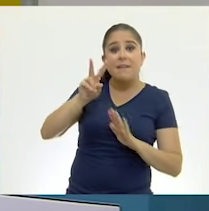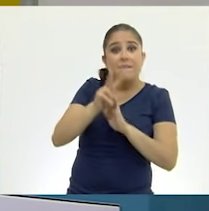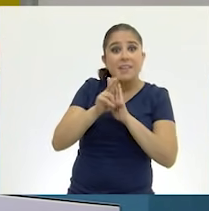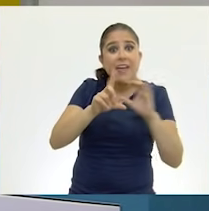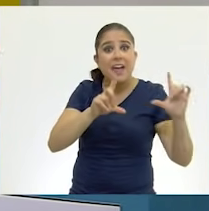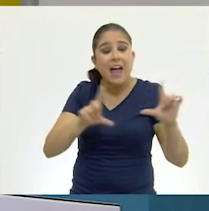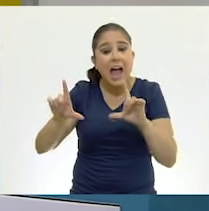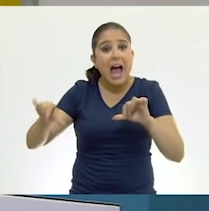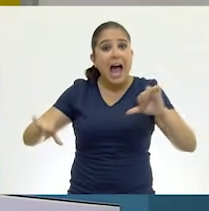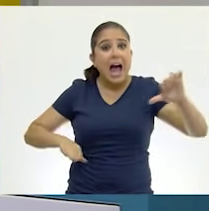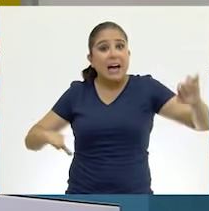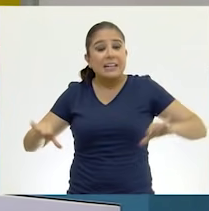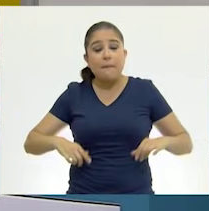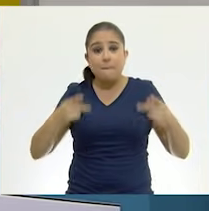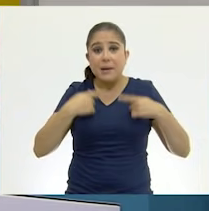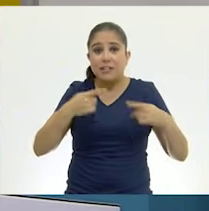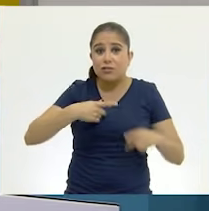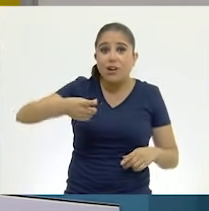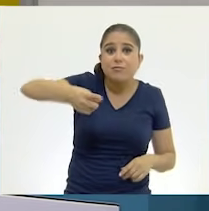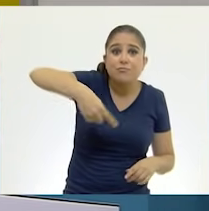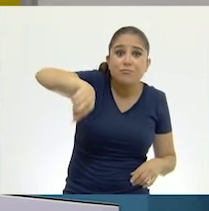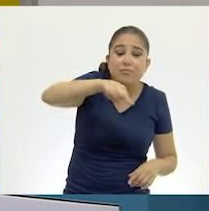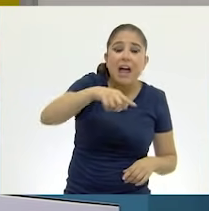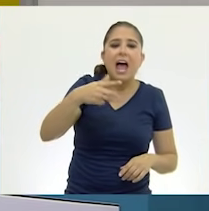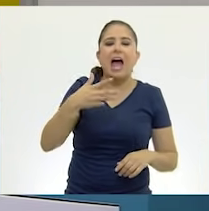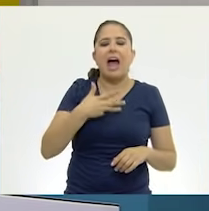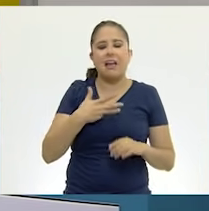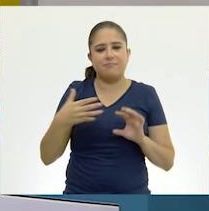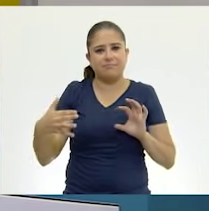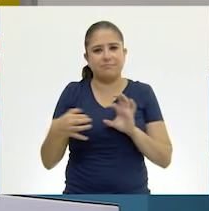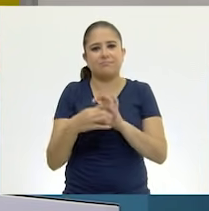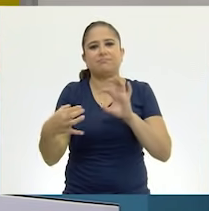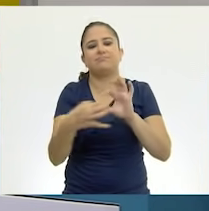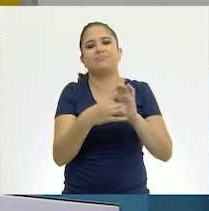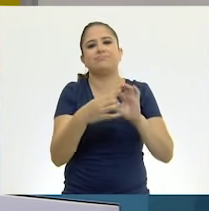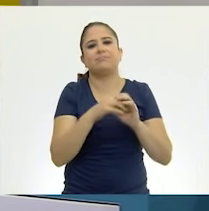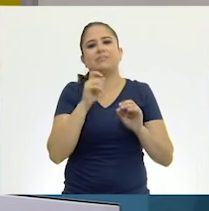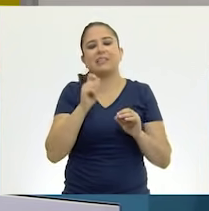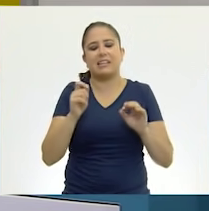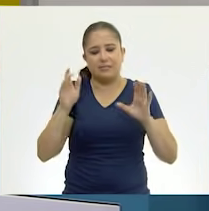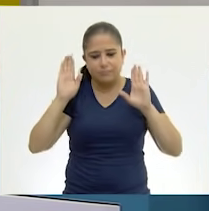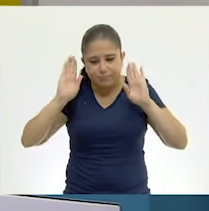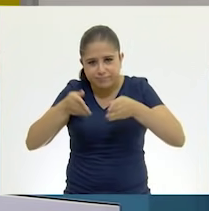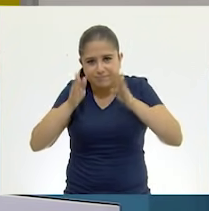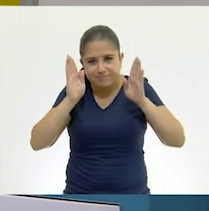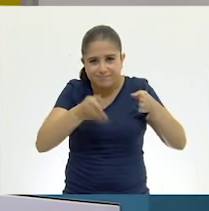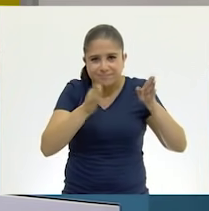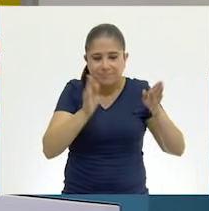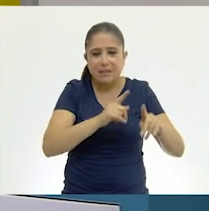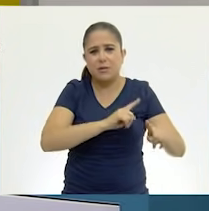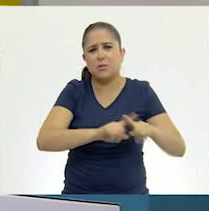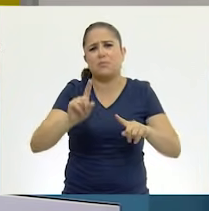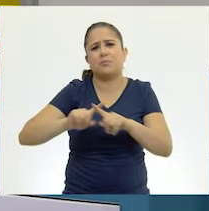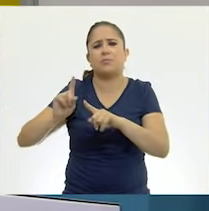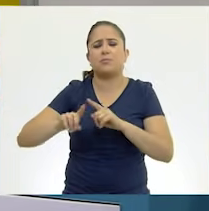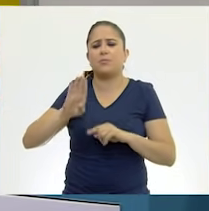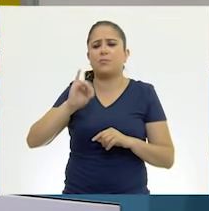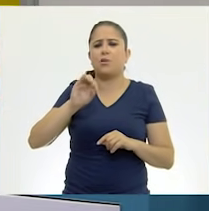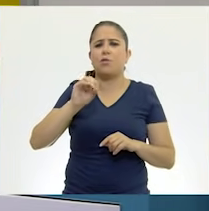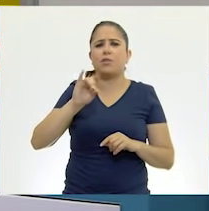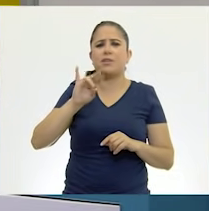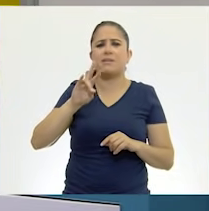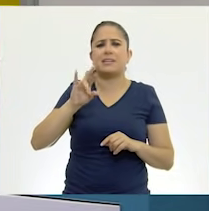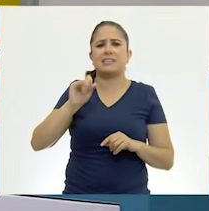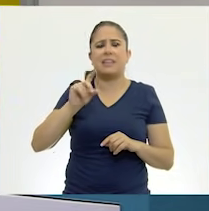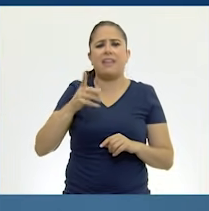las actividades del ser humano se encuentran muy asociadas con las principales concentraciones de biodiversidad que existen